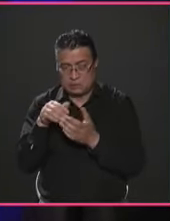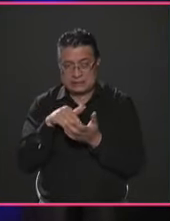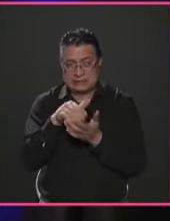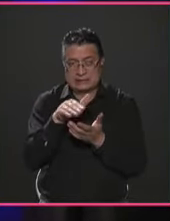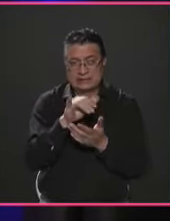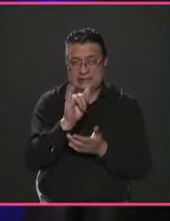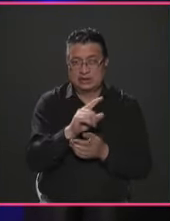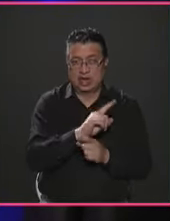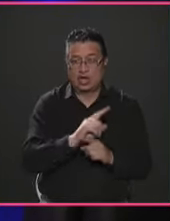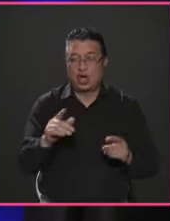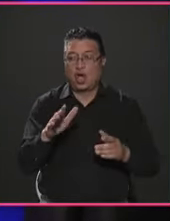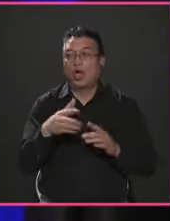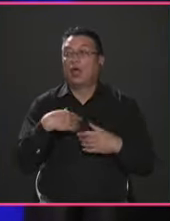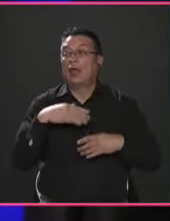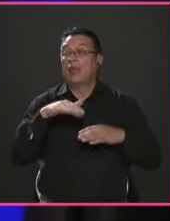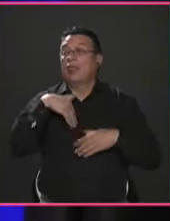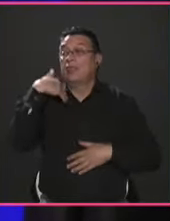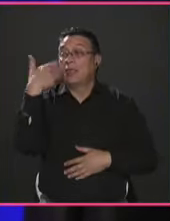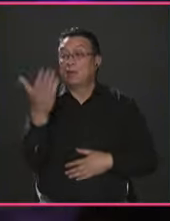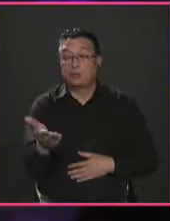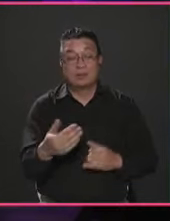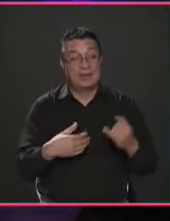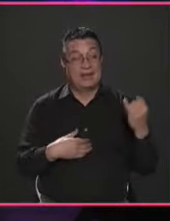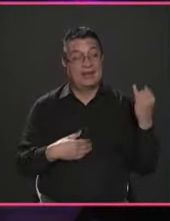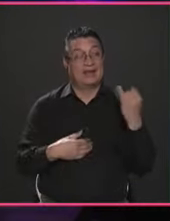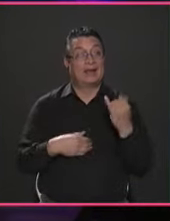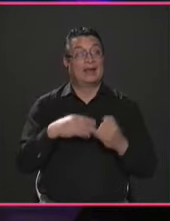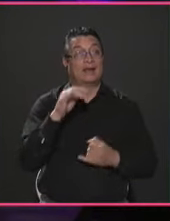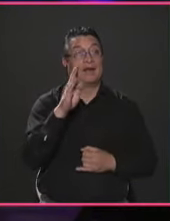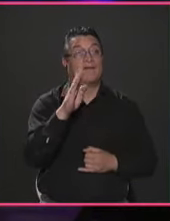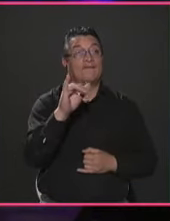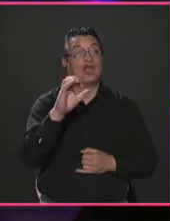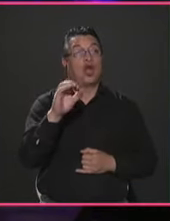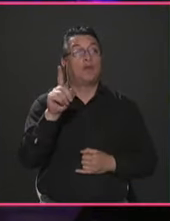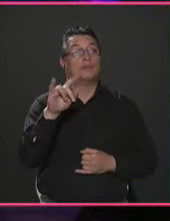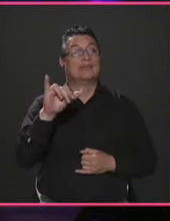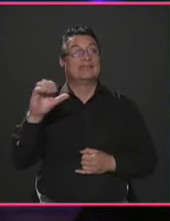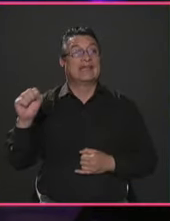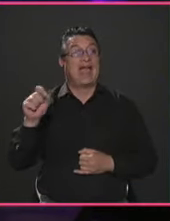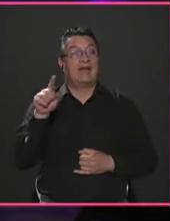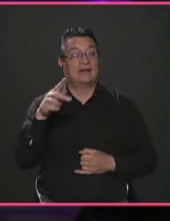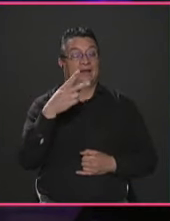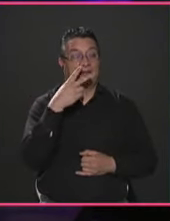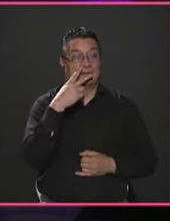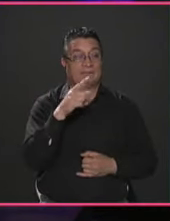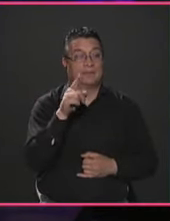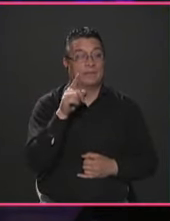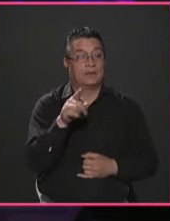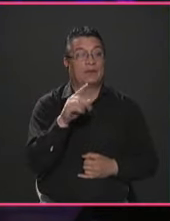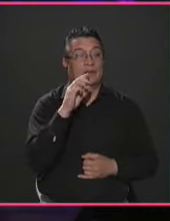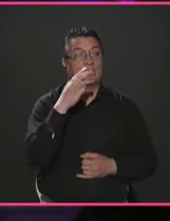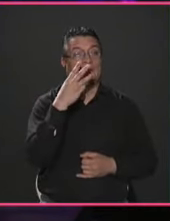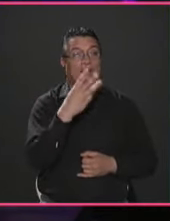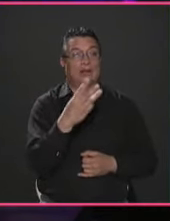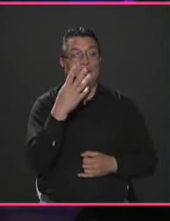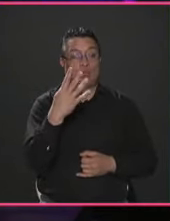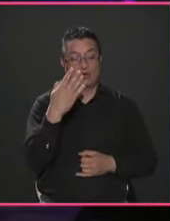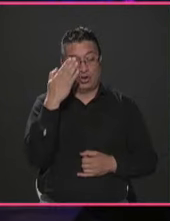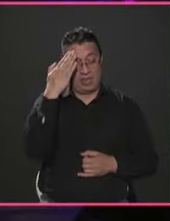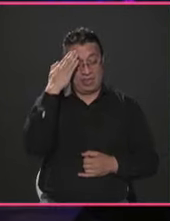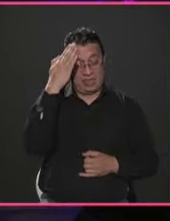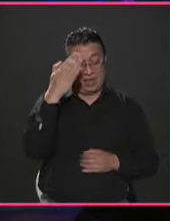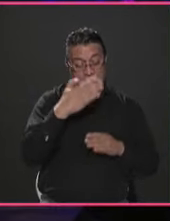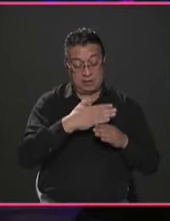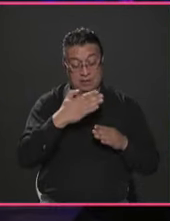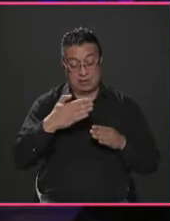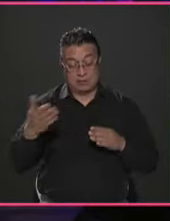no luego en la izquierda que se llama biopsia y bueno la 34 días para